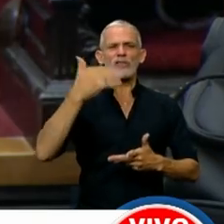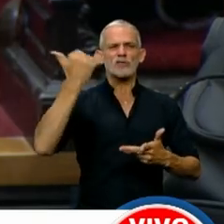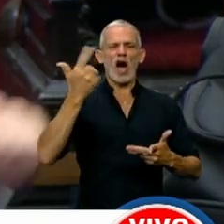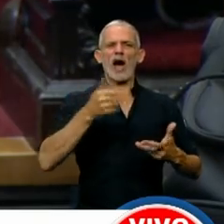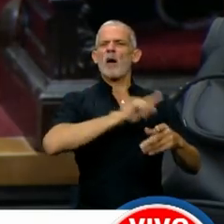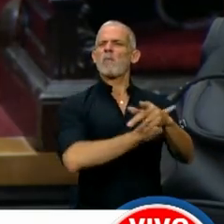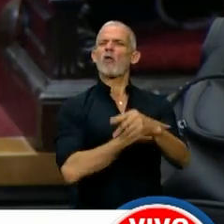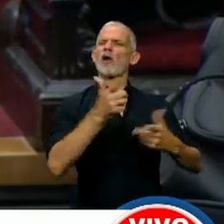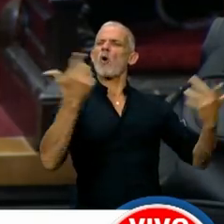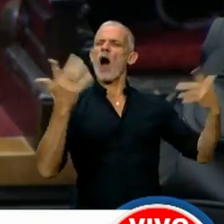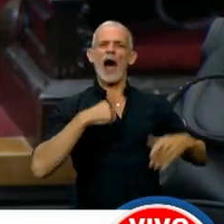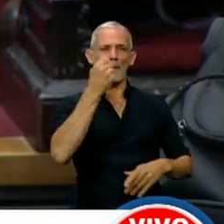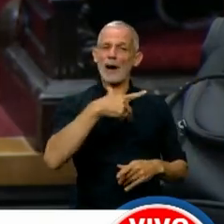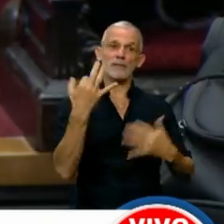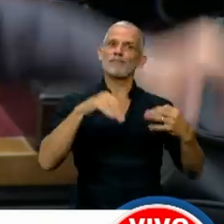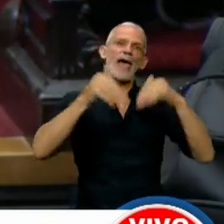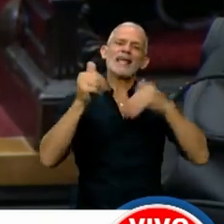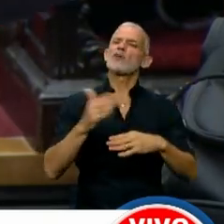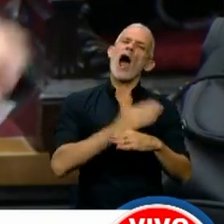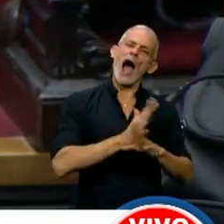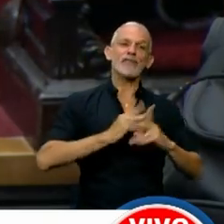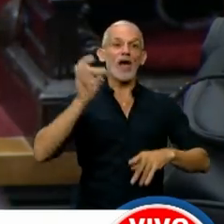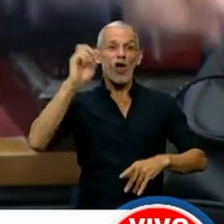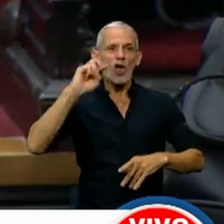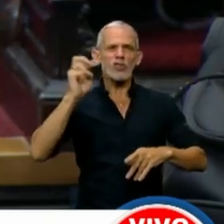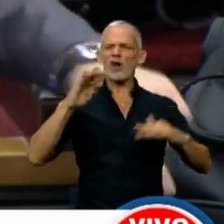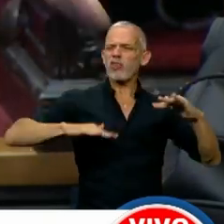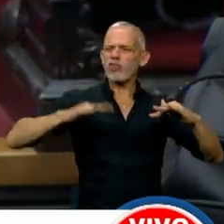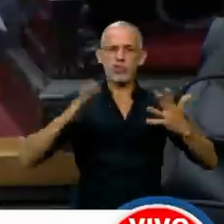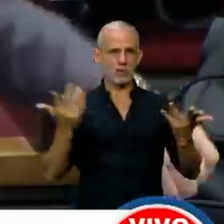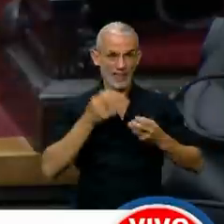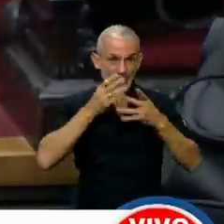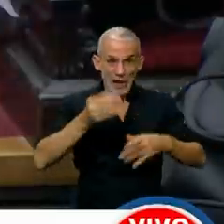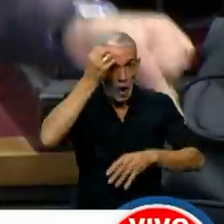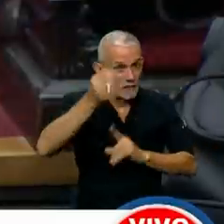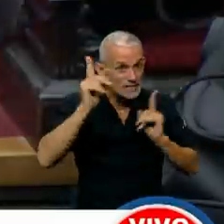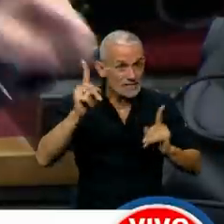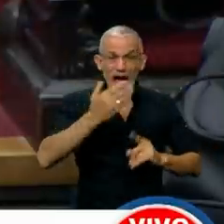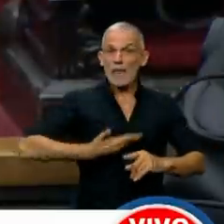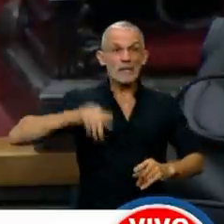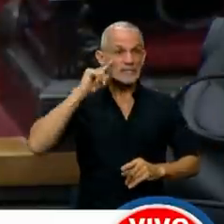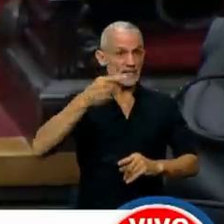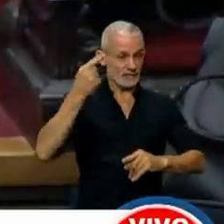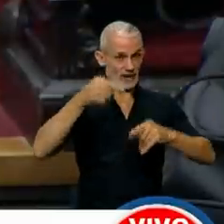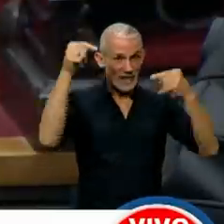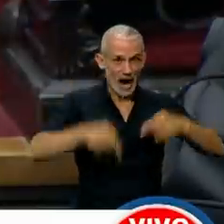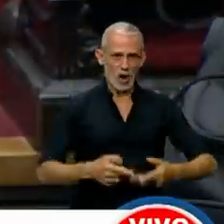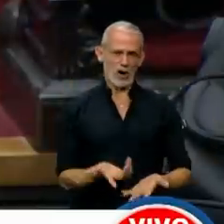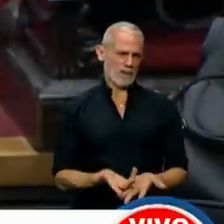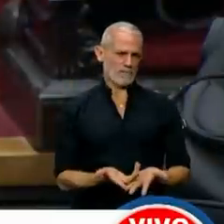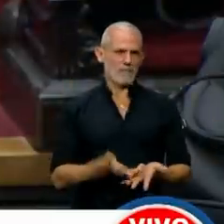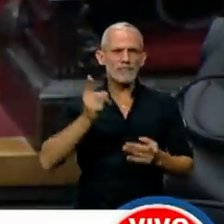vacío de poder que había que adelantar las elecciones que el dólar estaba subvaluado de claras oficiales del actual presidente de la nación